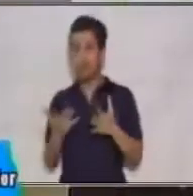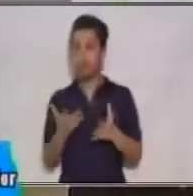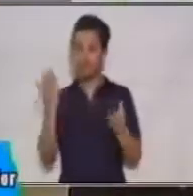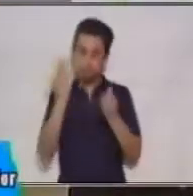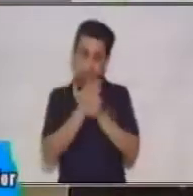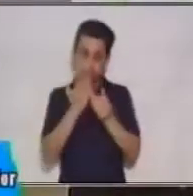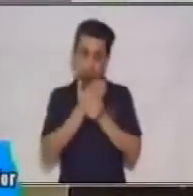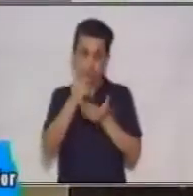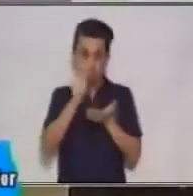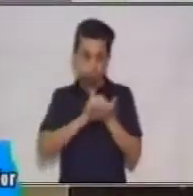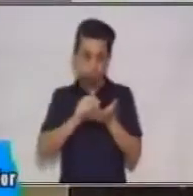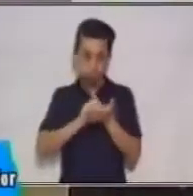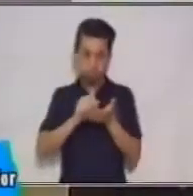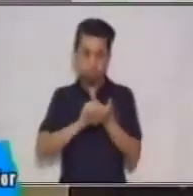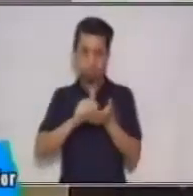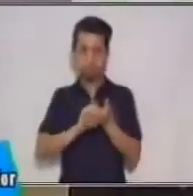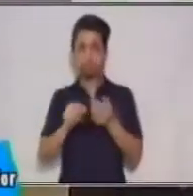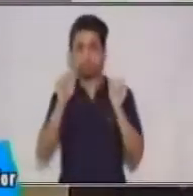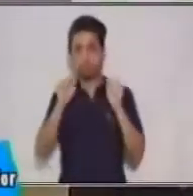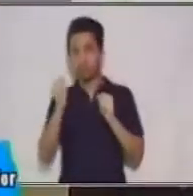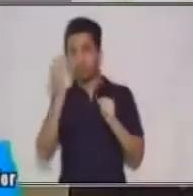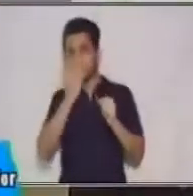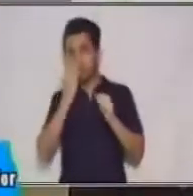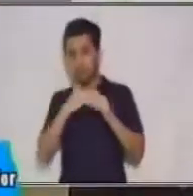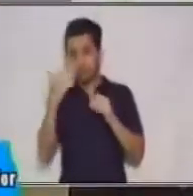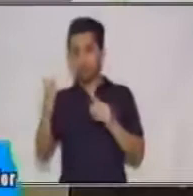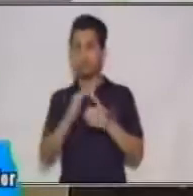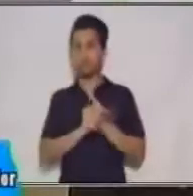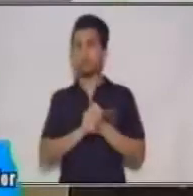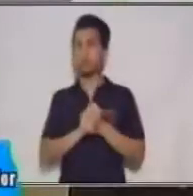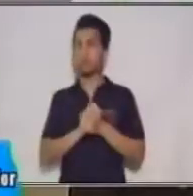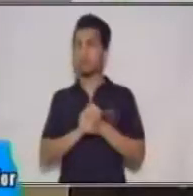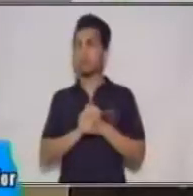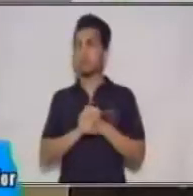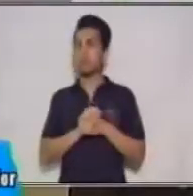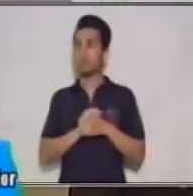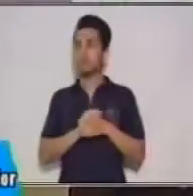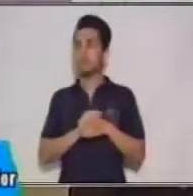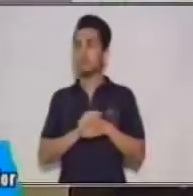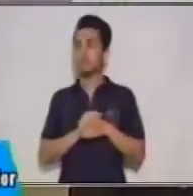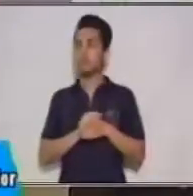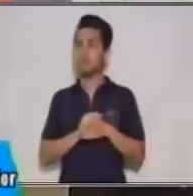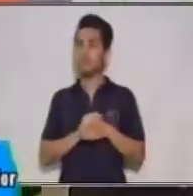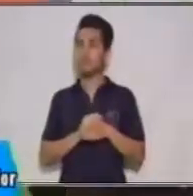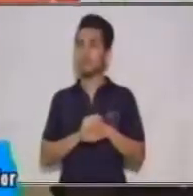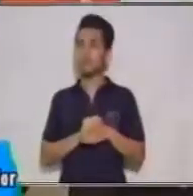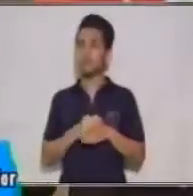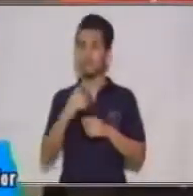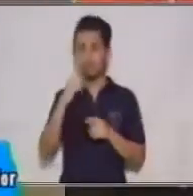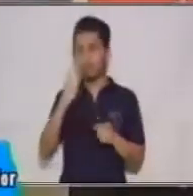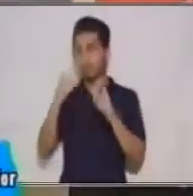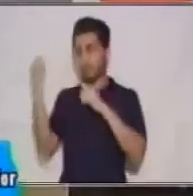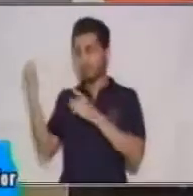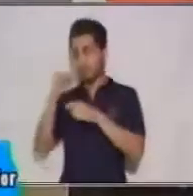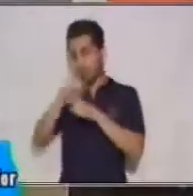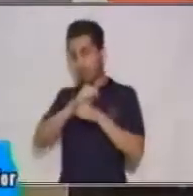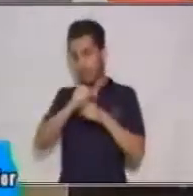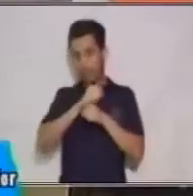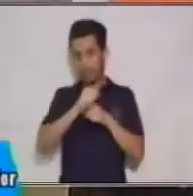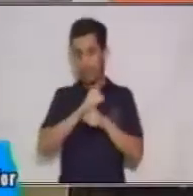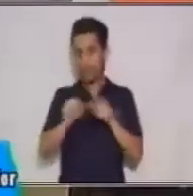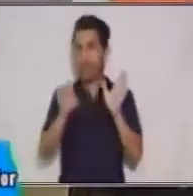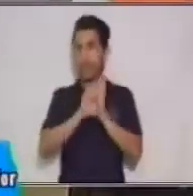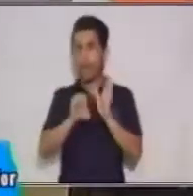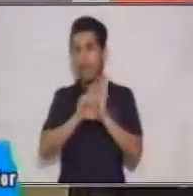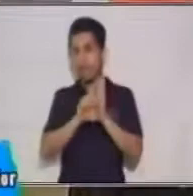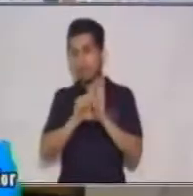dentro de tus copias para poderlo estudiar después. Vamos a trabajar aquí unos